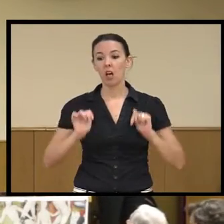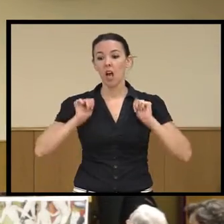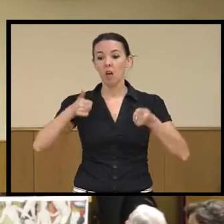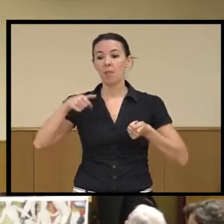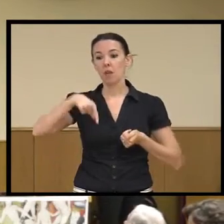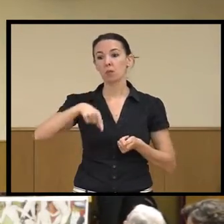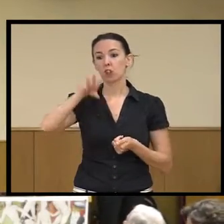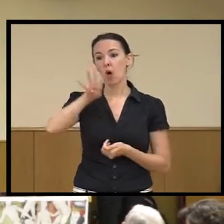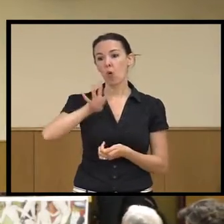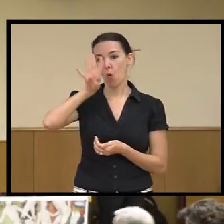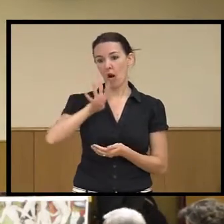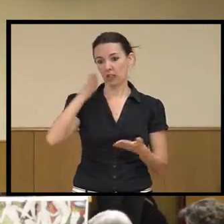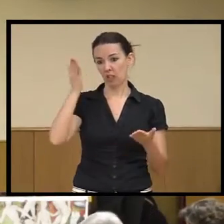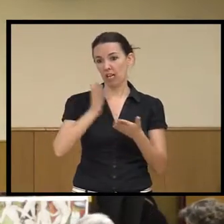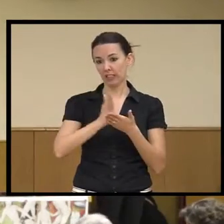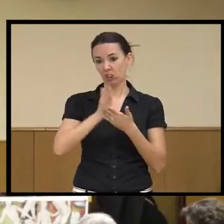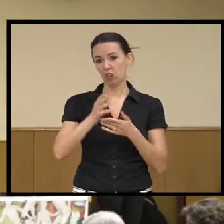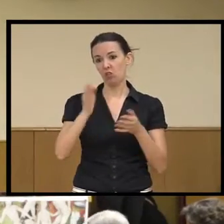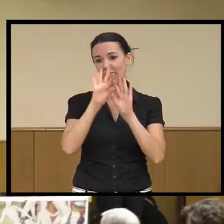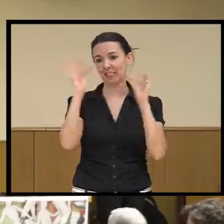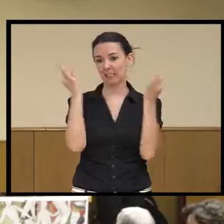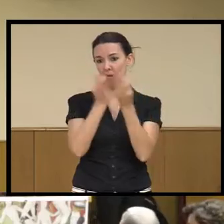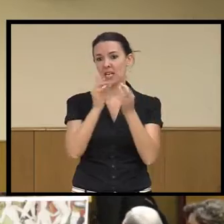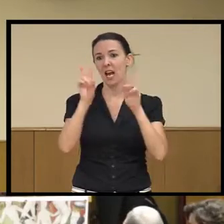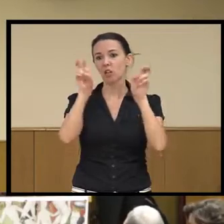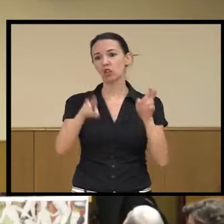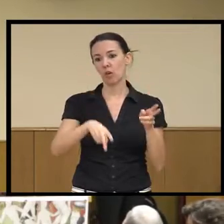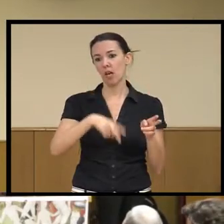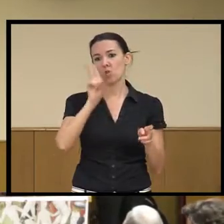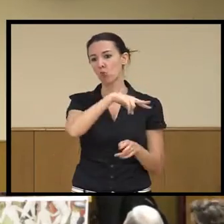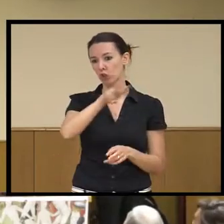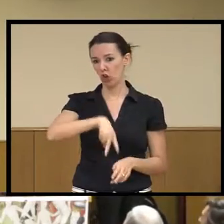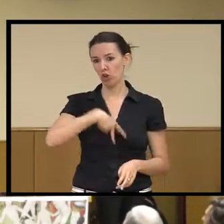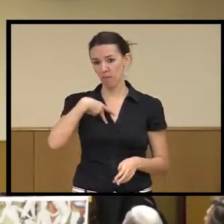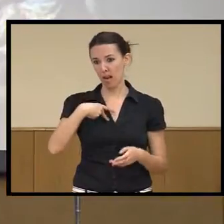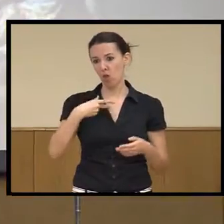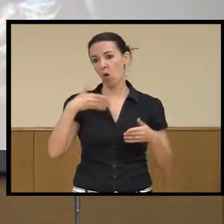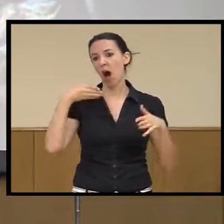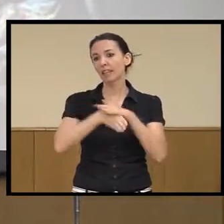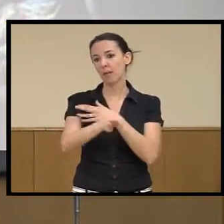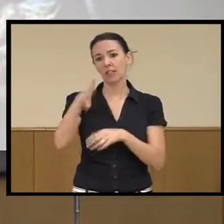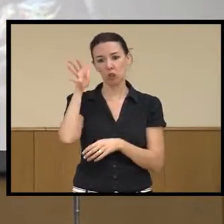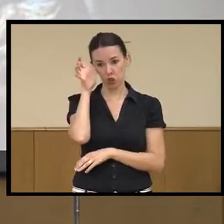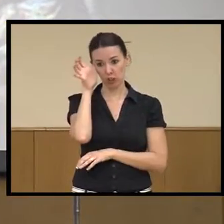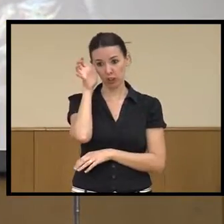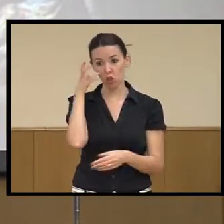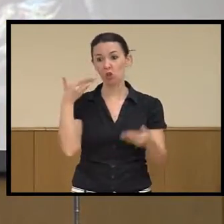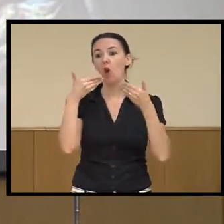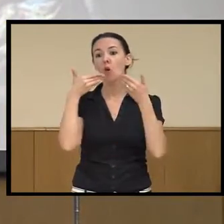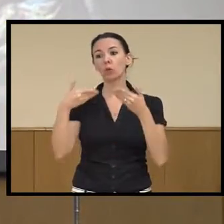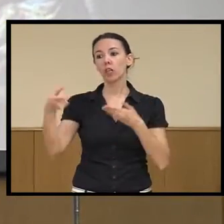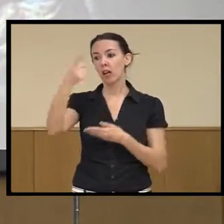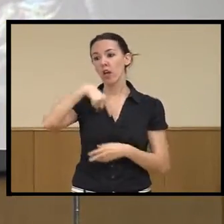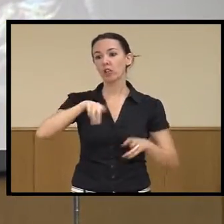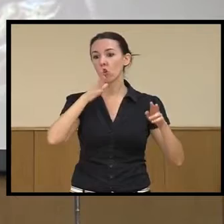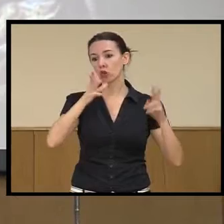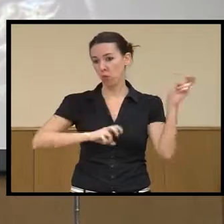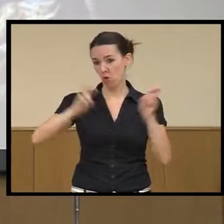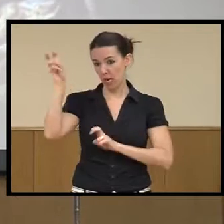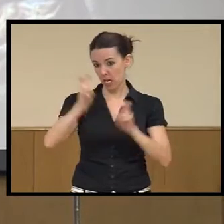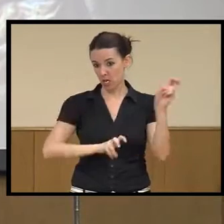Comenzamos esta cuarta sesión del seminario sobre el Museo del Prado a través de los cinco sentidos. Muchas gracias a todos por vuestra